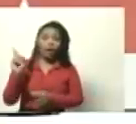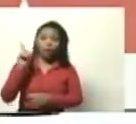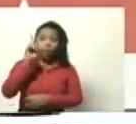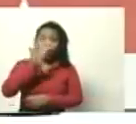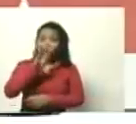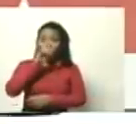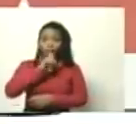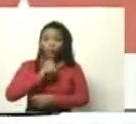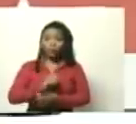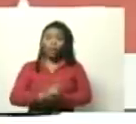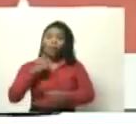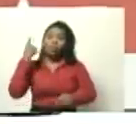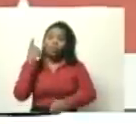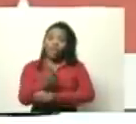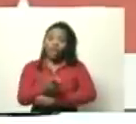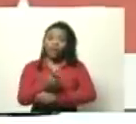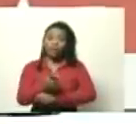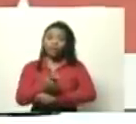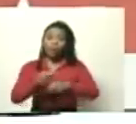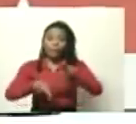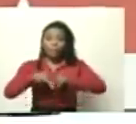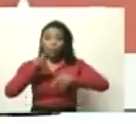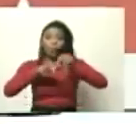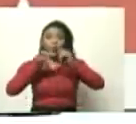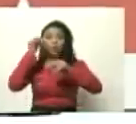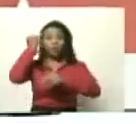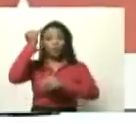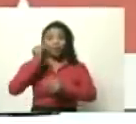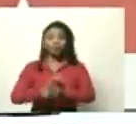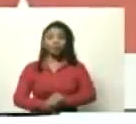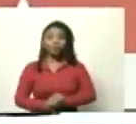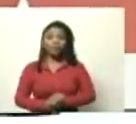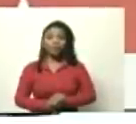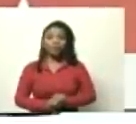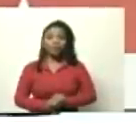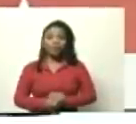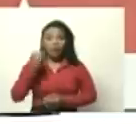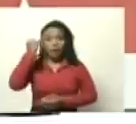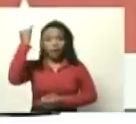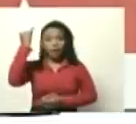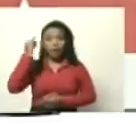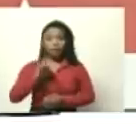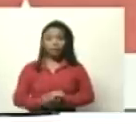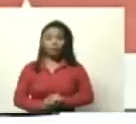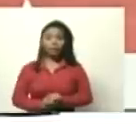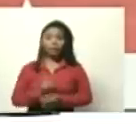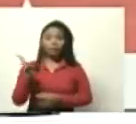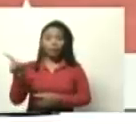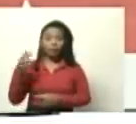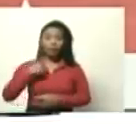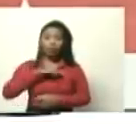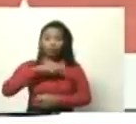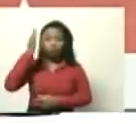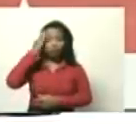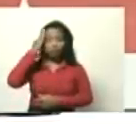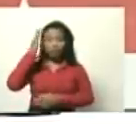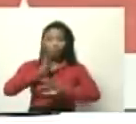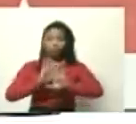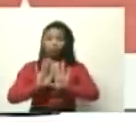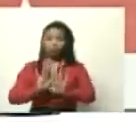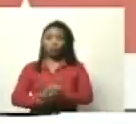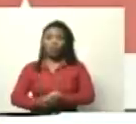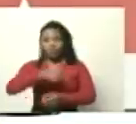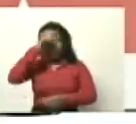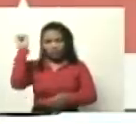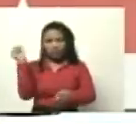4 años deben ser de construcción creadora, creadora. De eso sabemos nosotros,